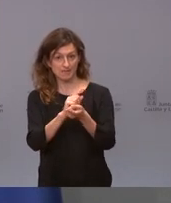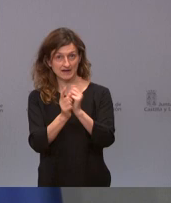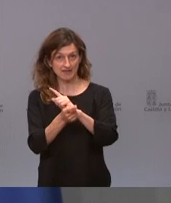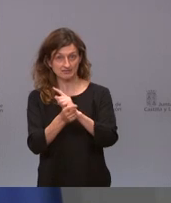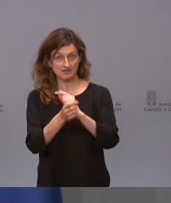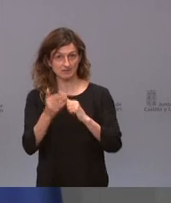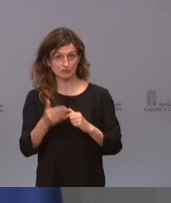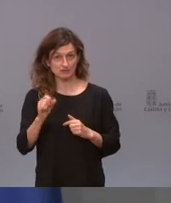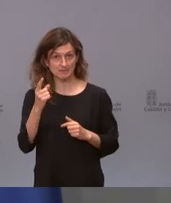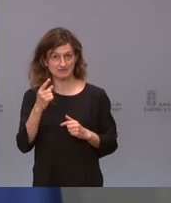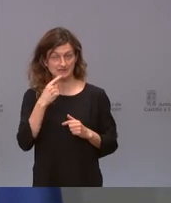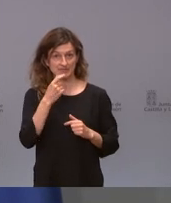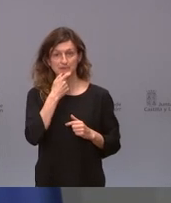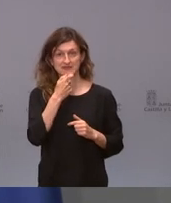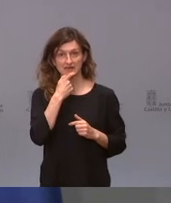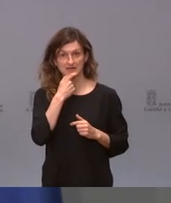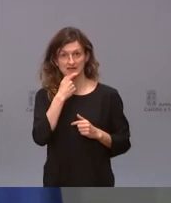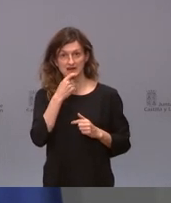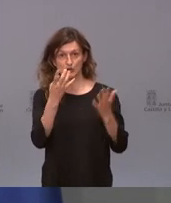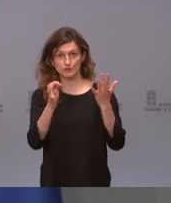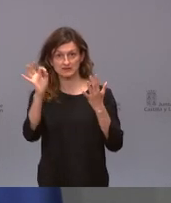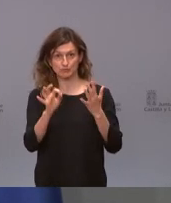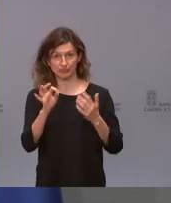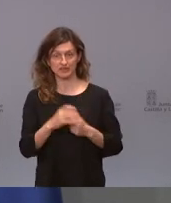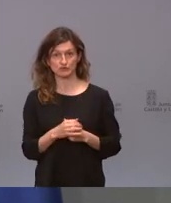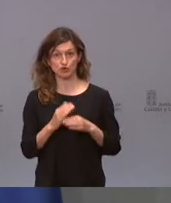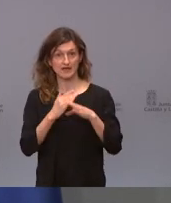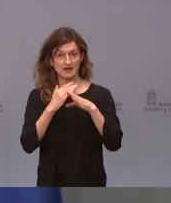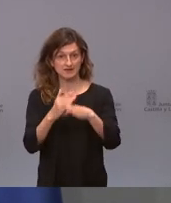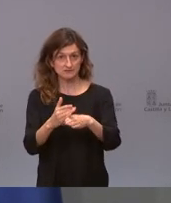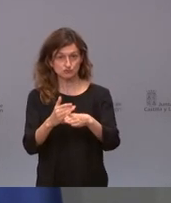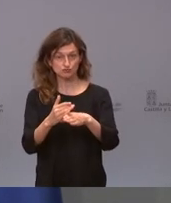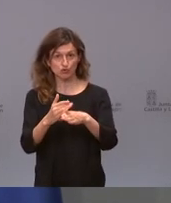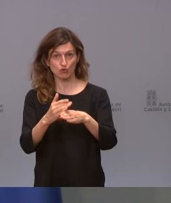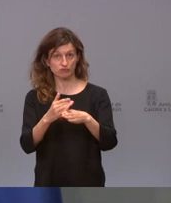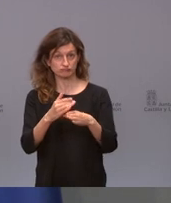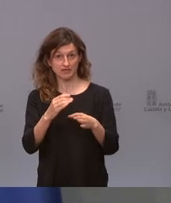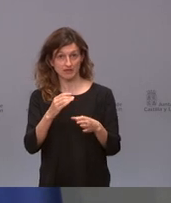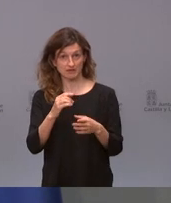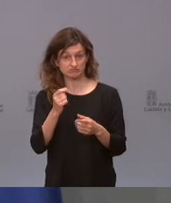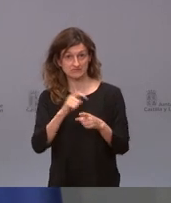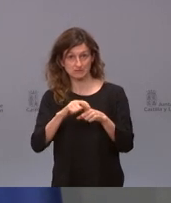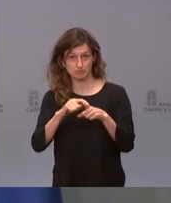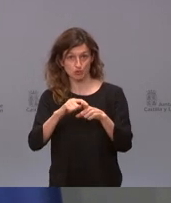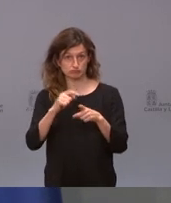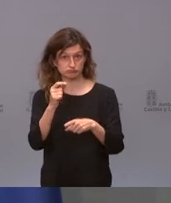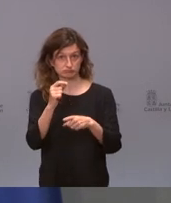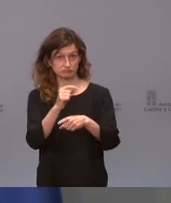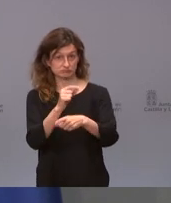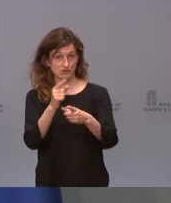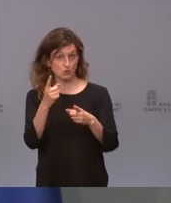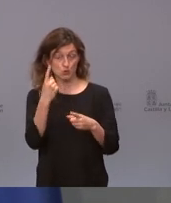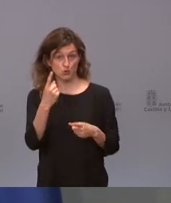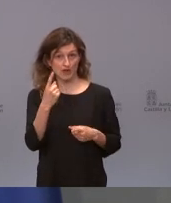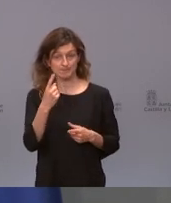importante es es la británica que está en el 90 por ciento y el resto de variantes tuvimos una que